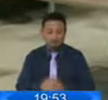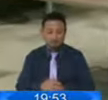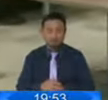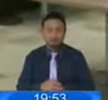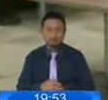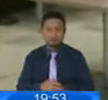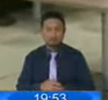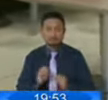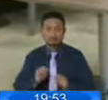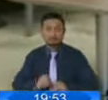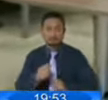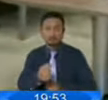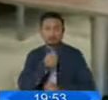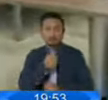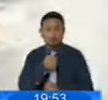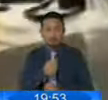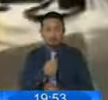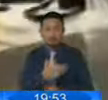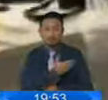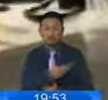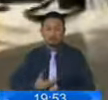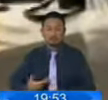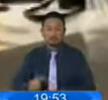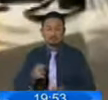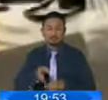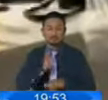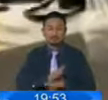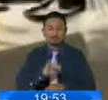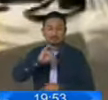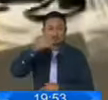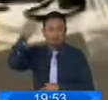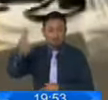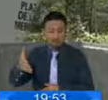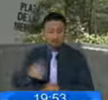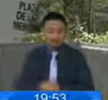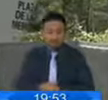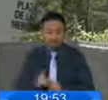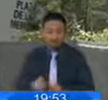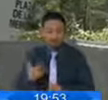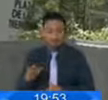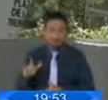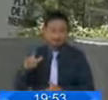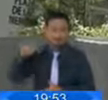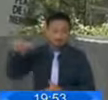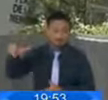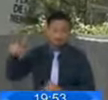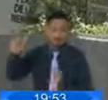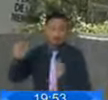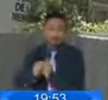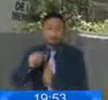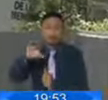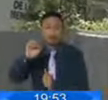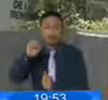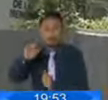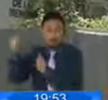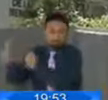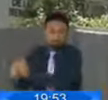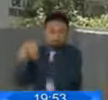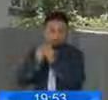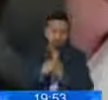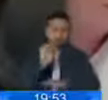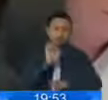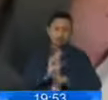se emita la rueda de prensa del presidente de la Asamblea, José Serrano, quien ha viajado para traer a Capaya hasta